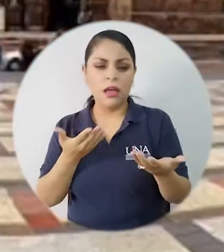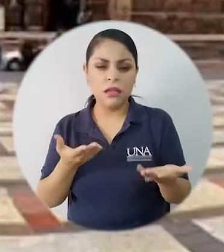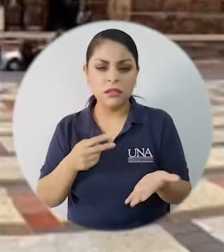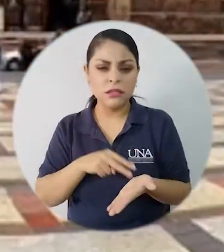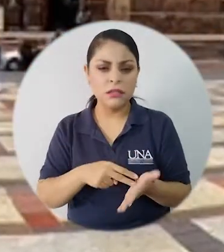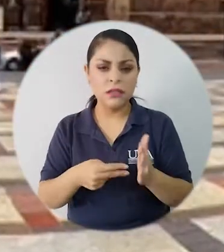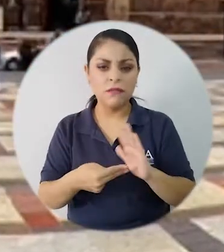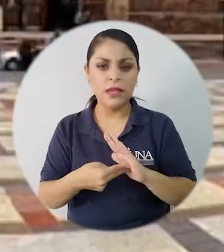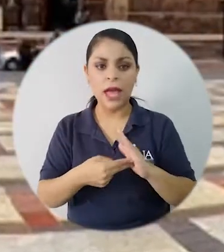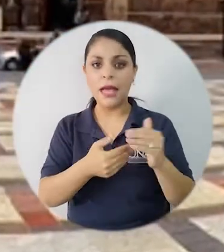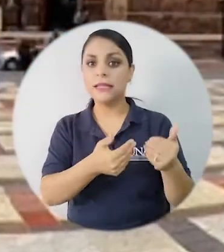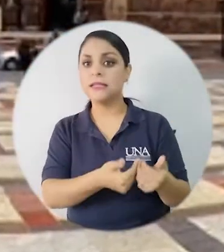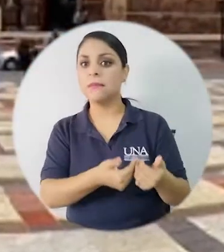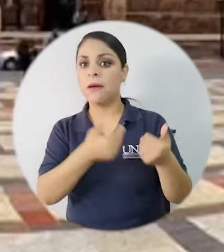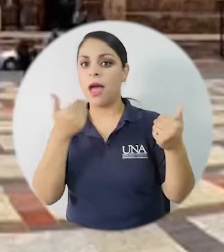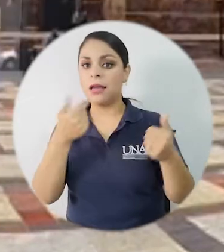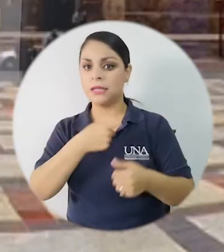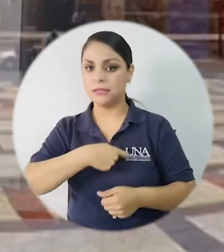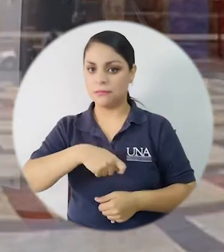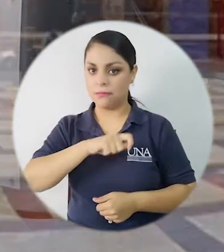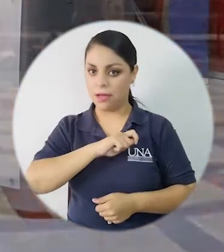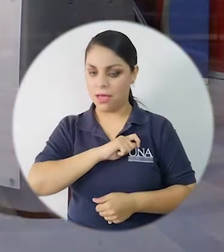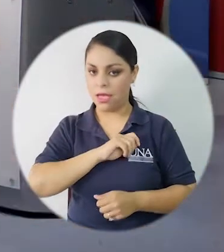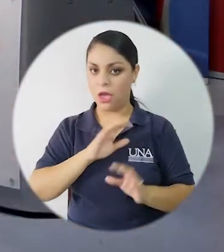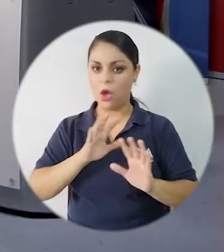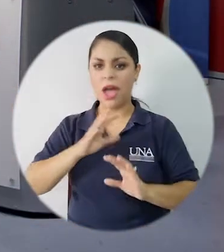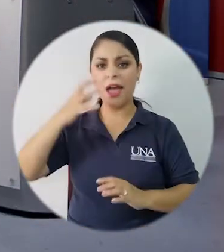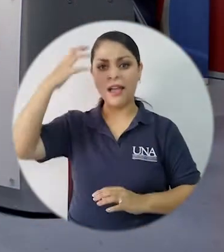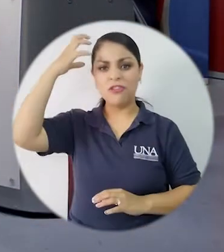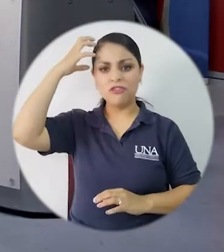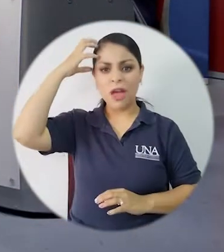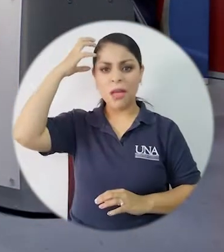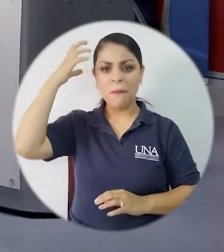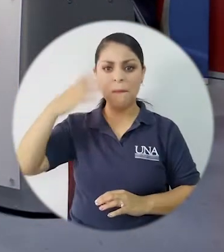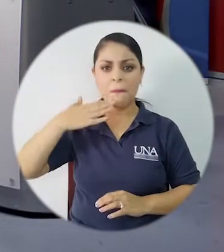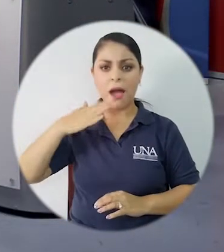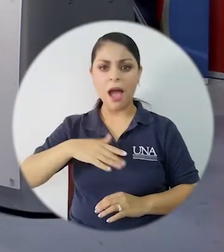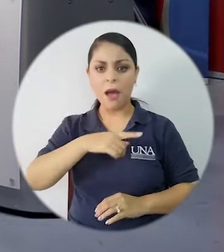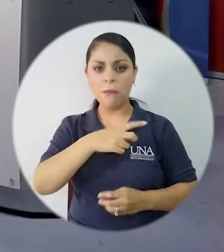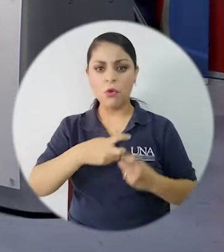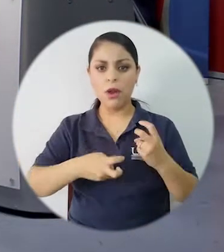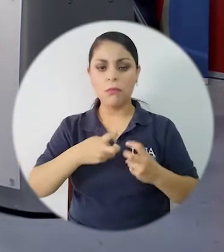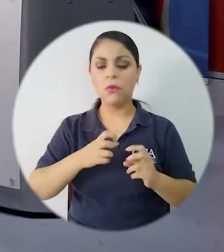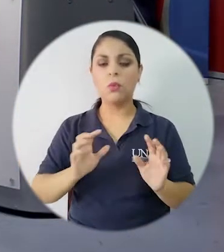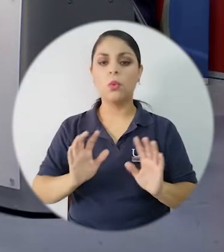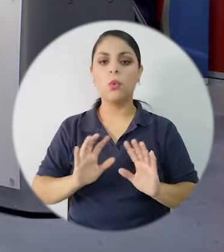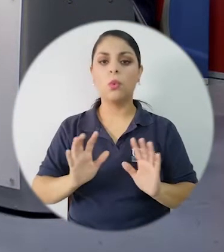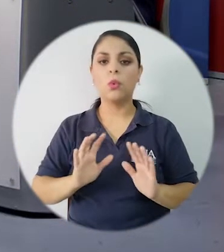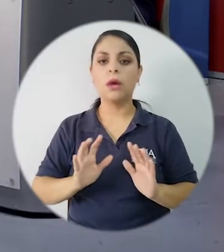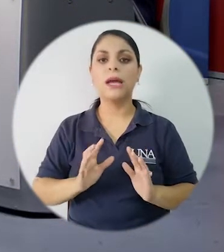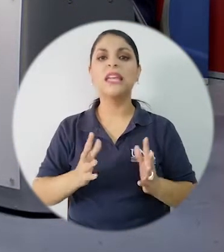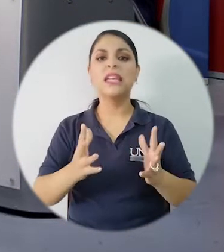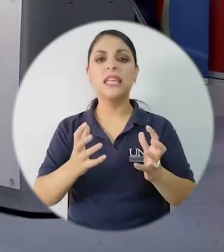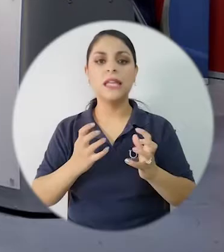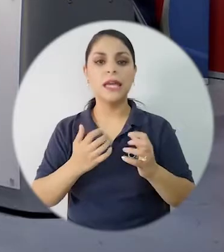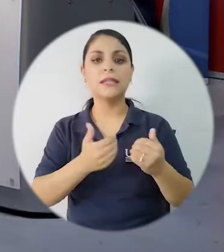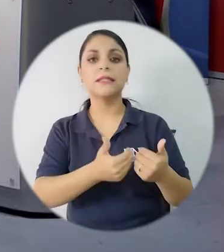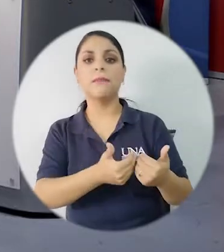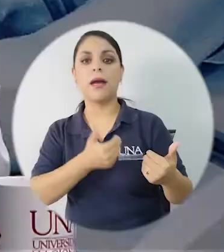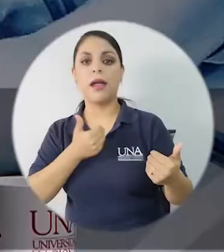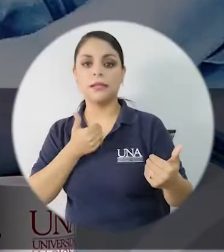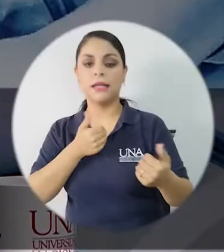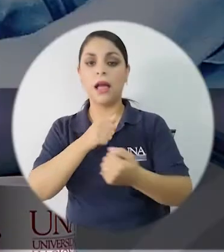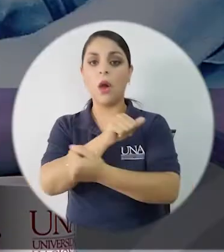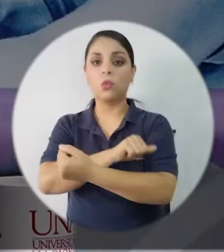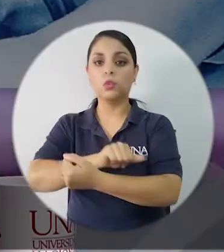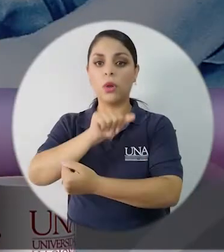separarse, no es separarse de España. De España. El rey no es el problema, es de la